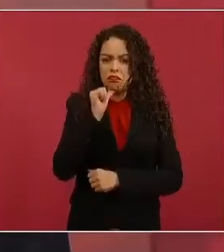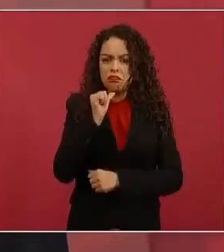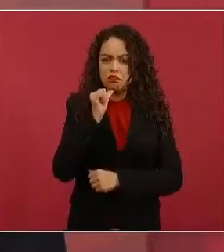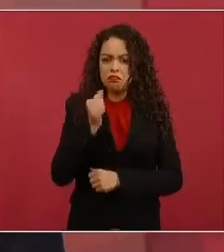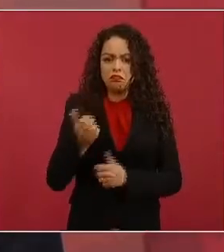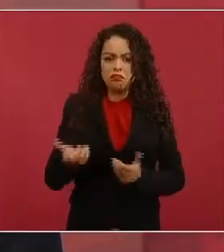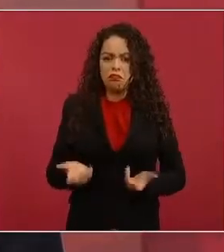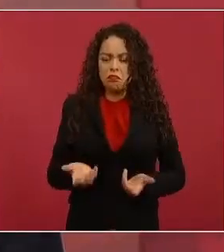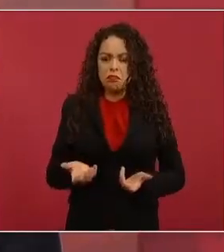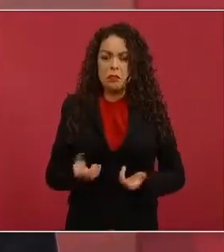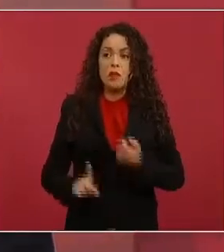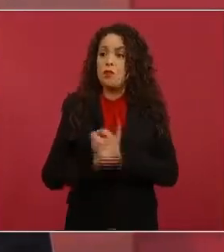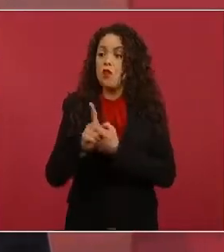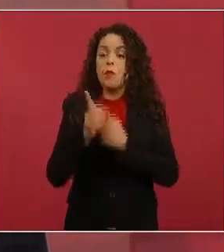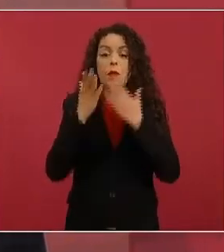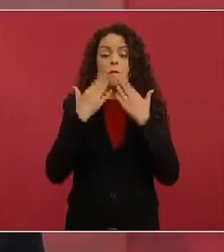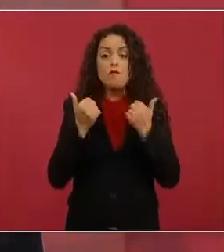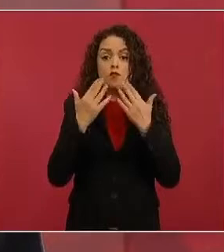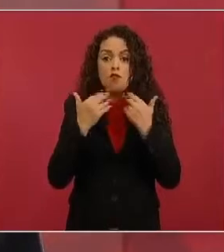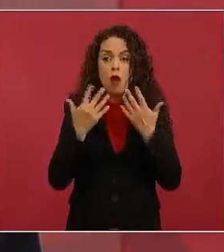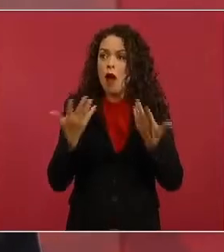y que no tienen ningún problema.